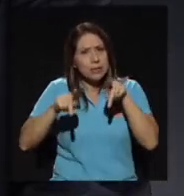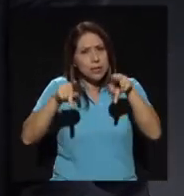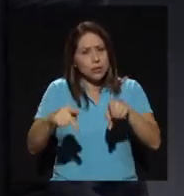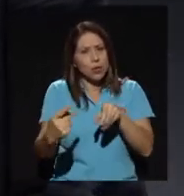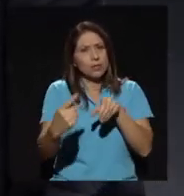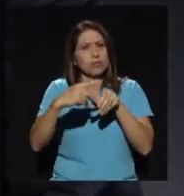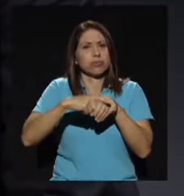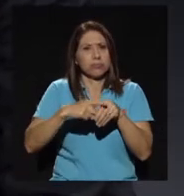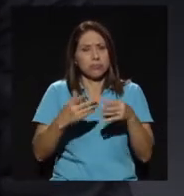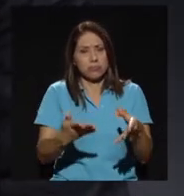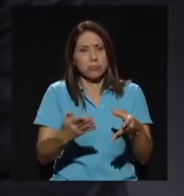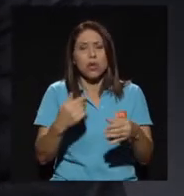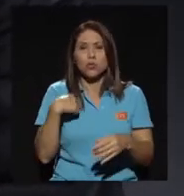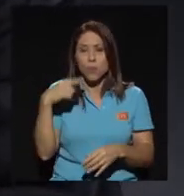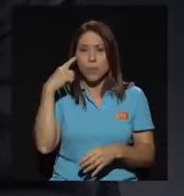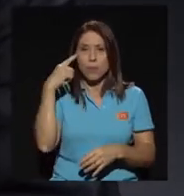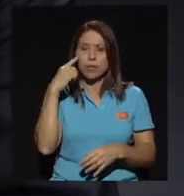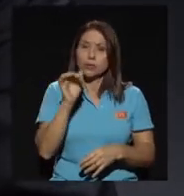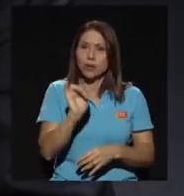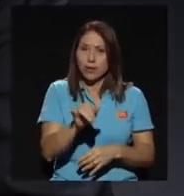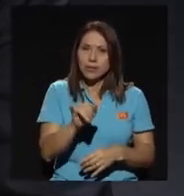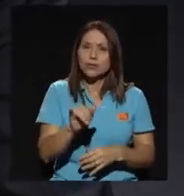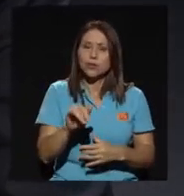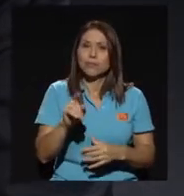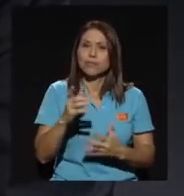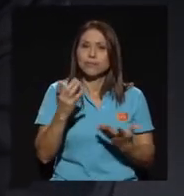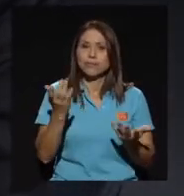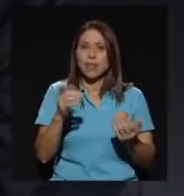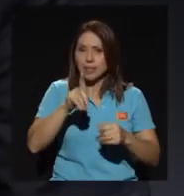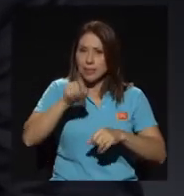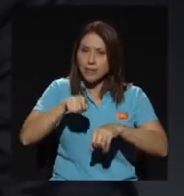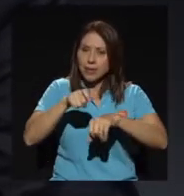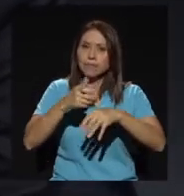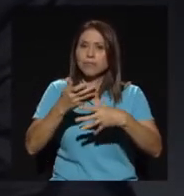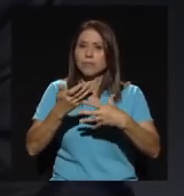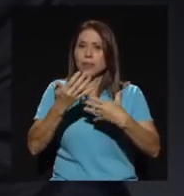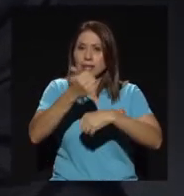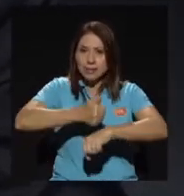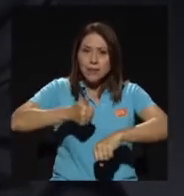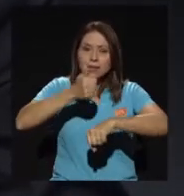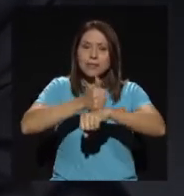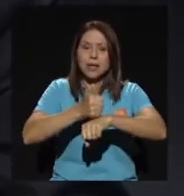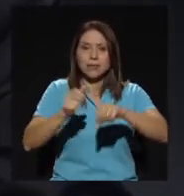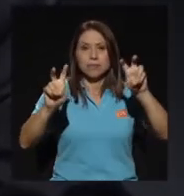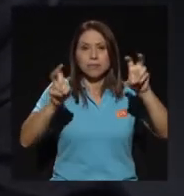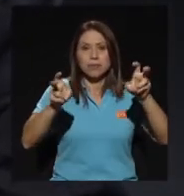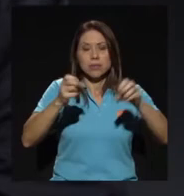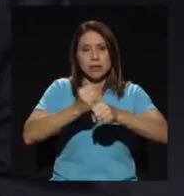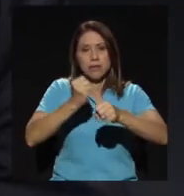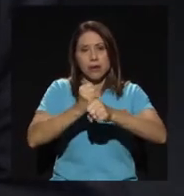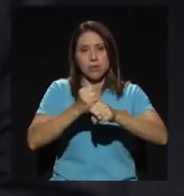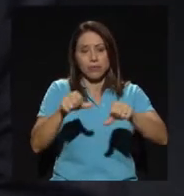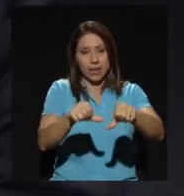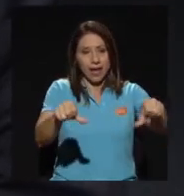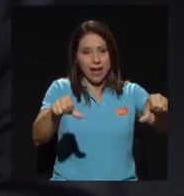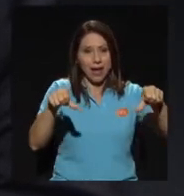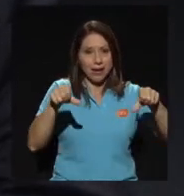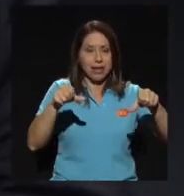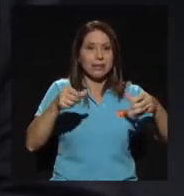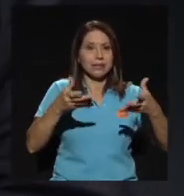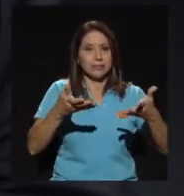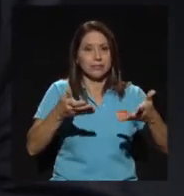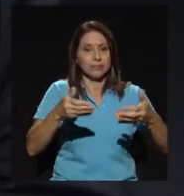pues pienso que había que establecer establecimos áreas de trabajo en la parte cultural del